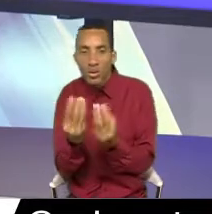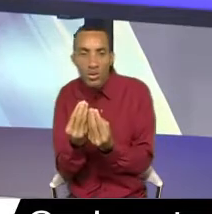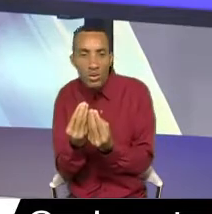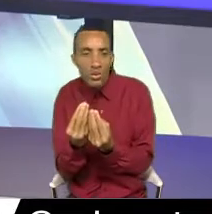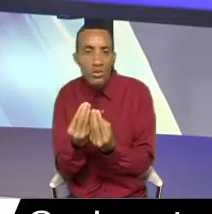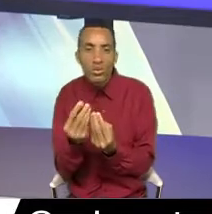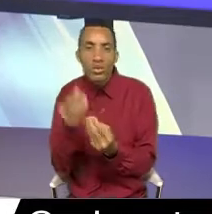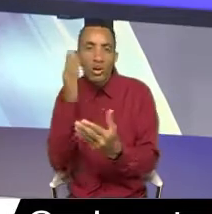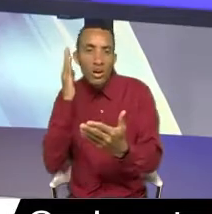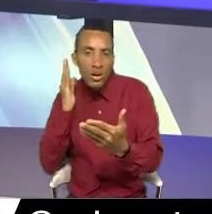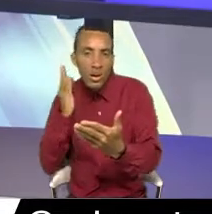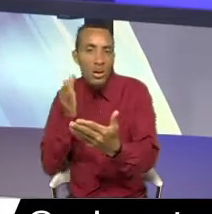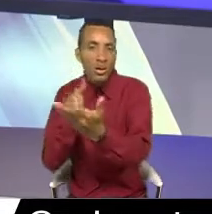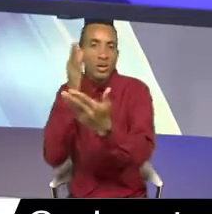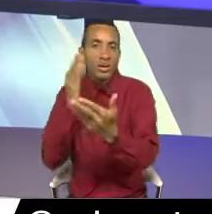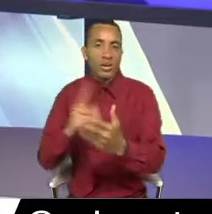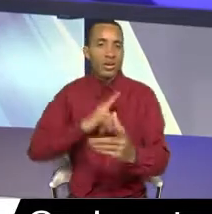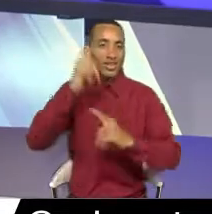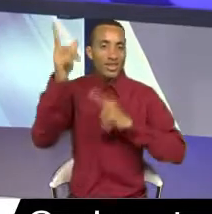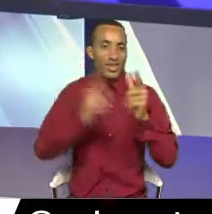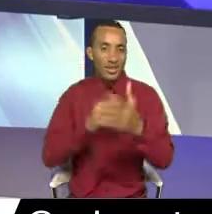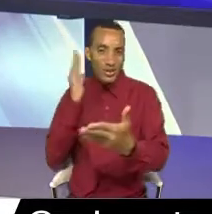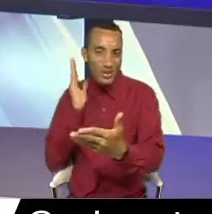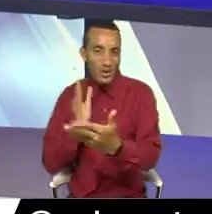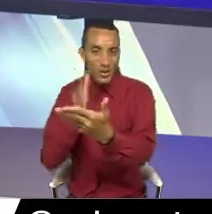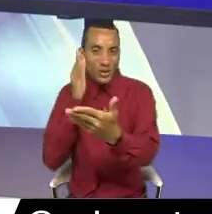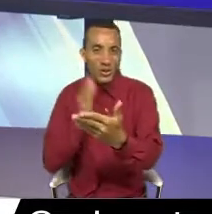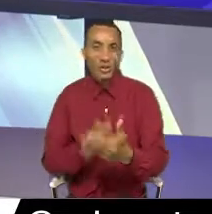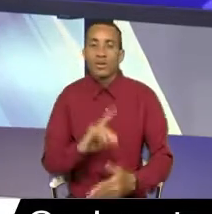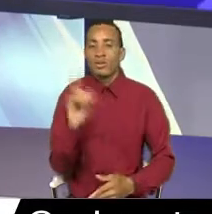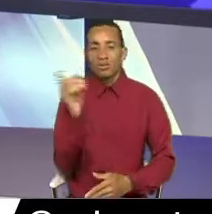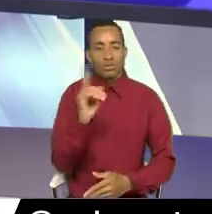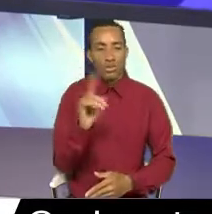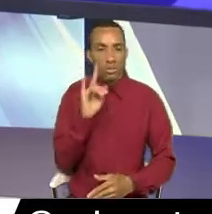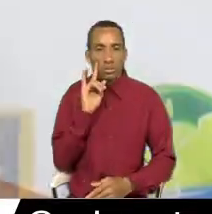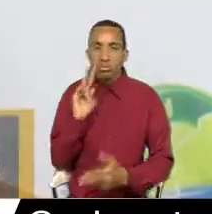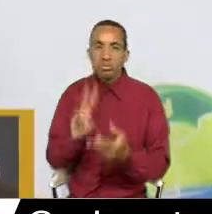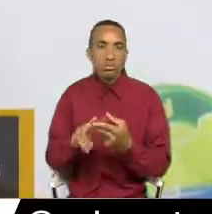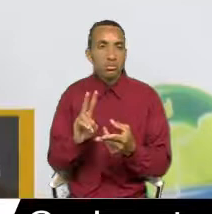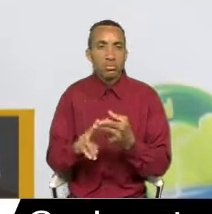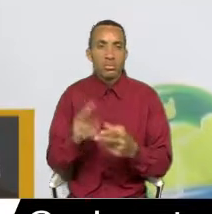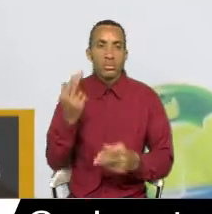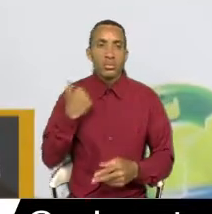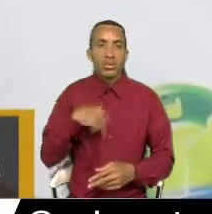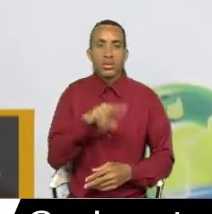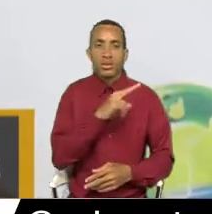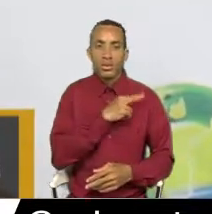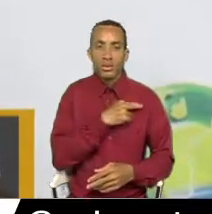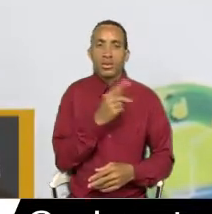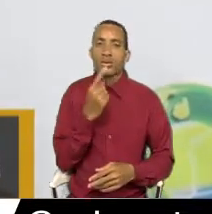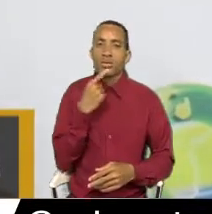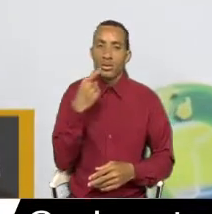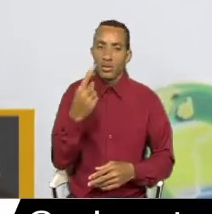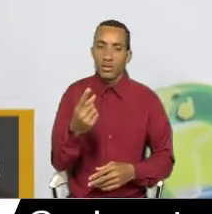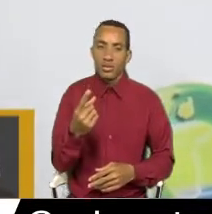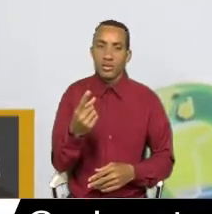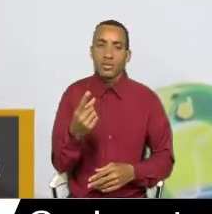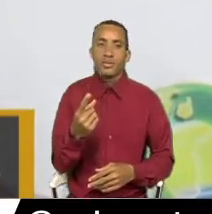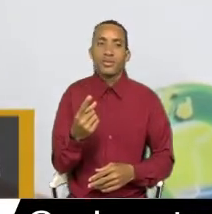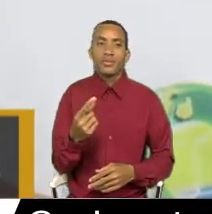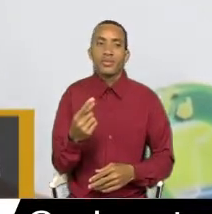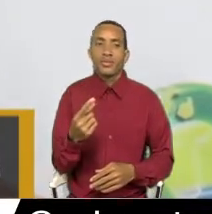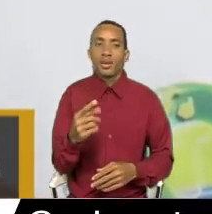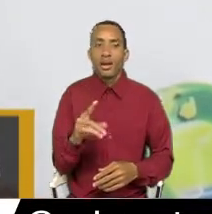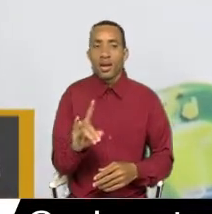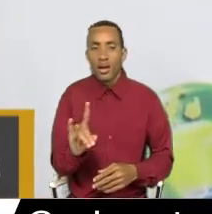líderes sociales, como lo aseguran defensores de derechos humanos. Nosotros simplemente podemos decirle es que ante